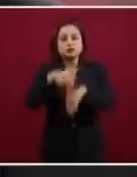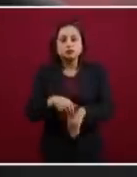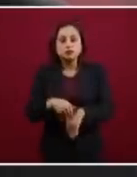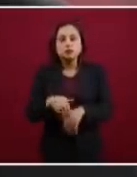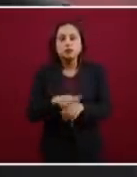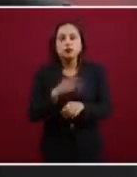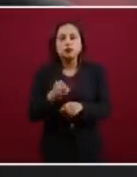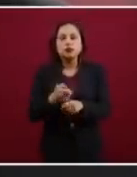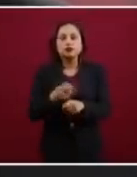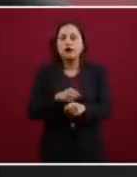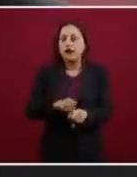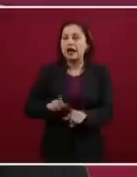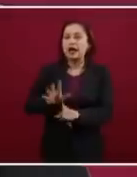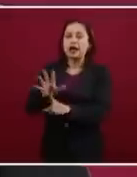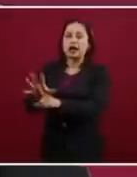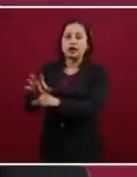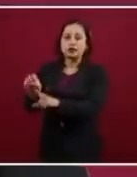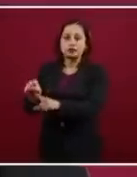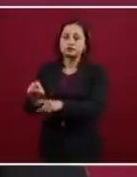acto